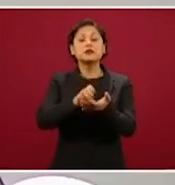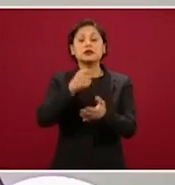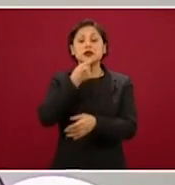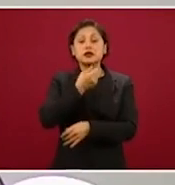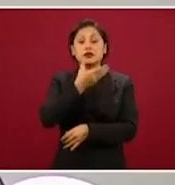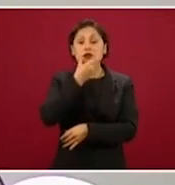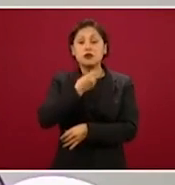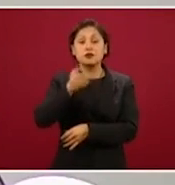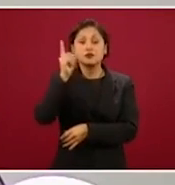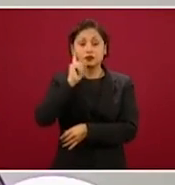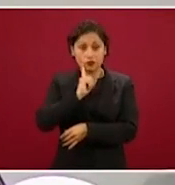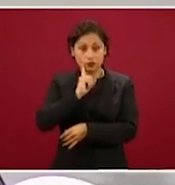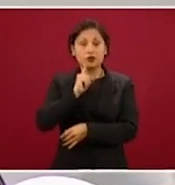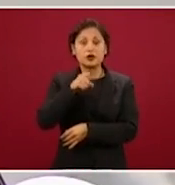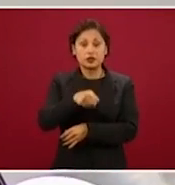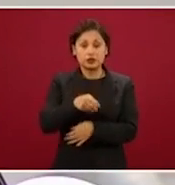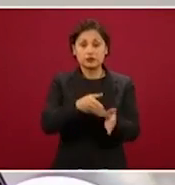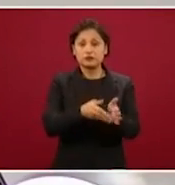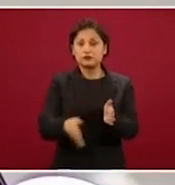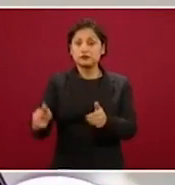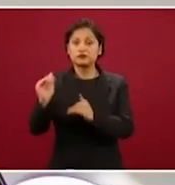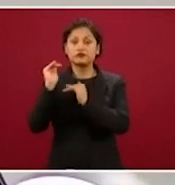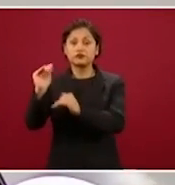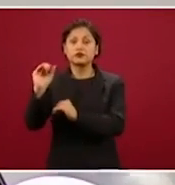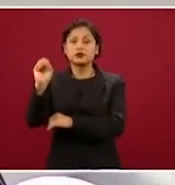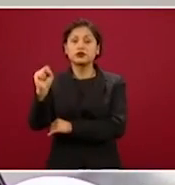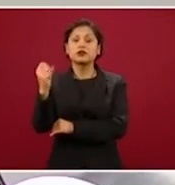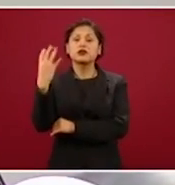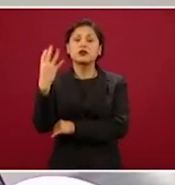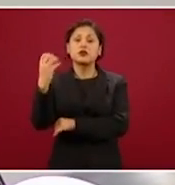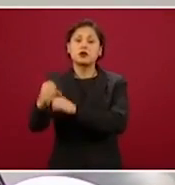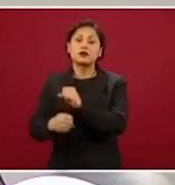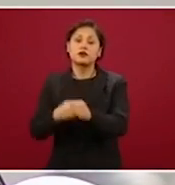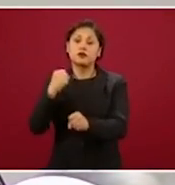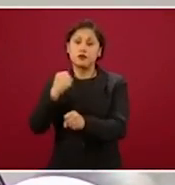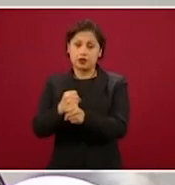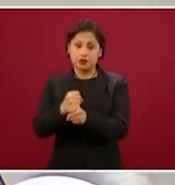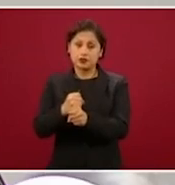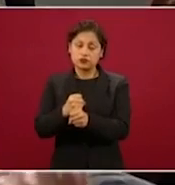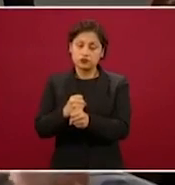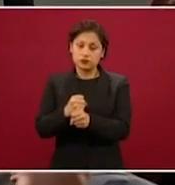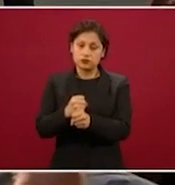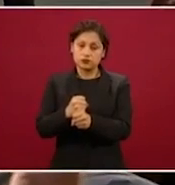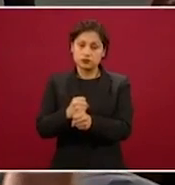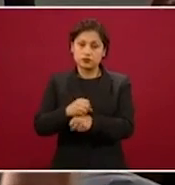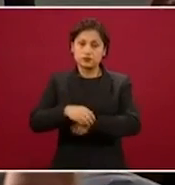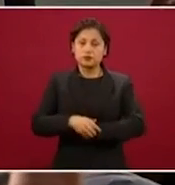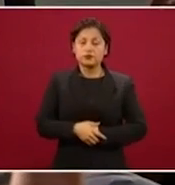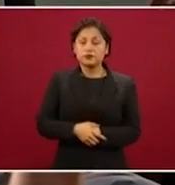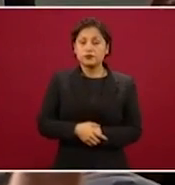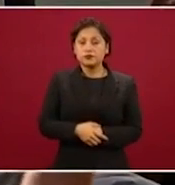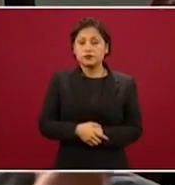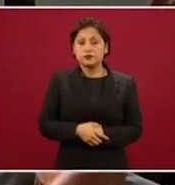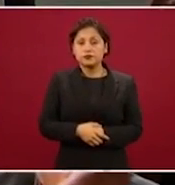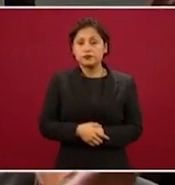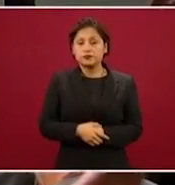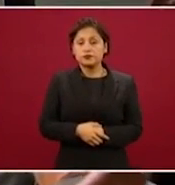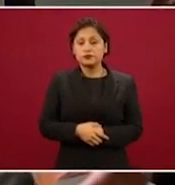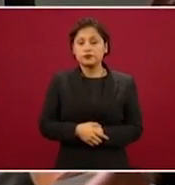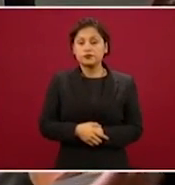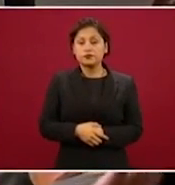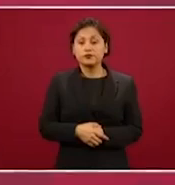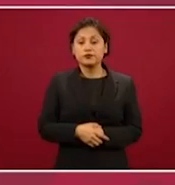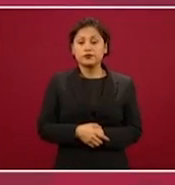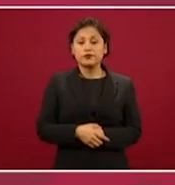también hasta 64 años, o sea, en el caso de discapacidad. Y niñas y